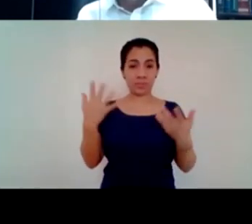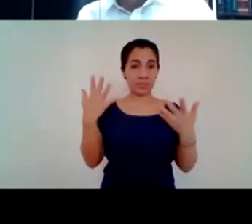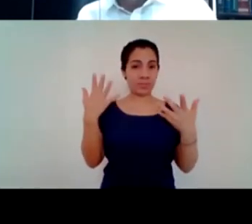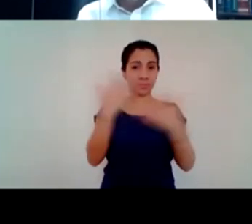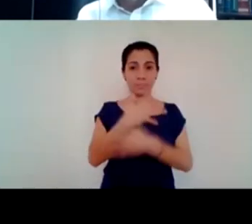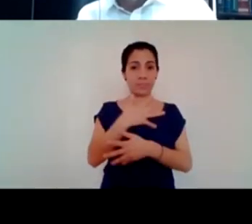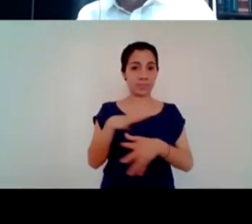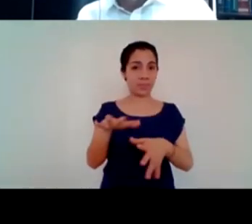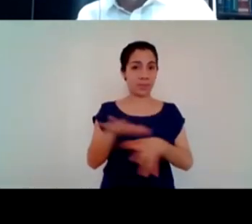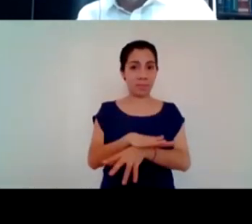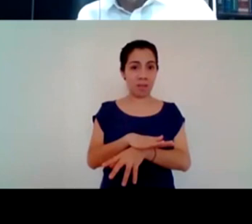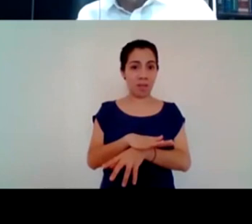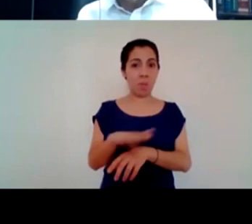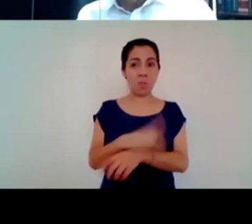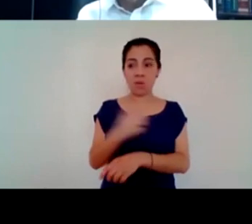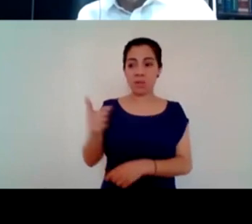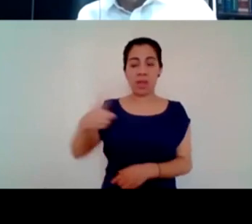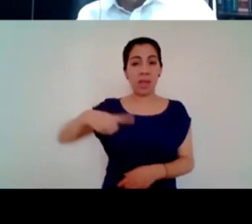visto el mar.